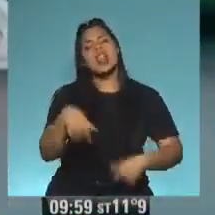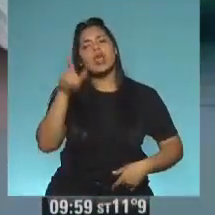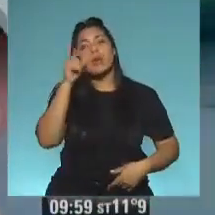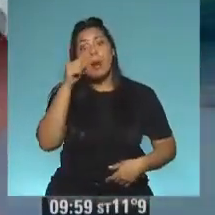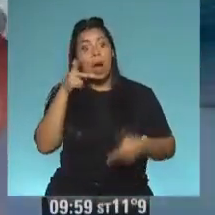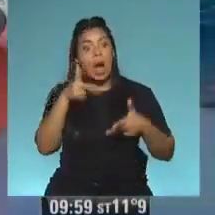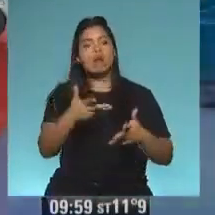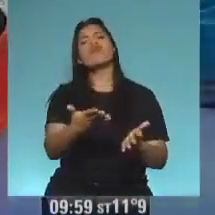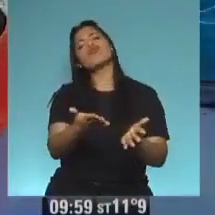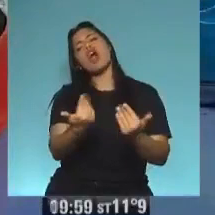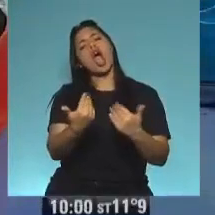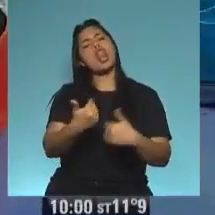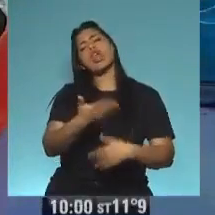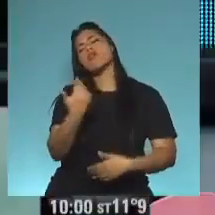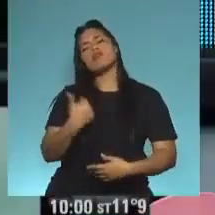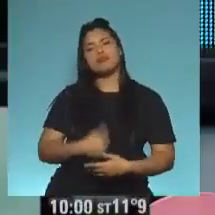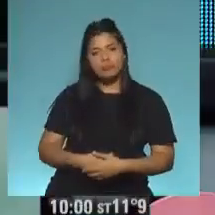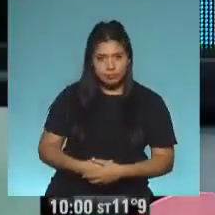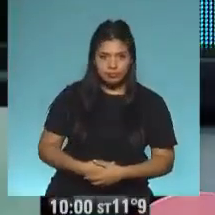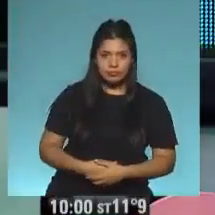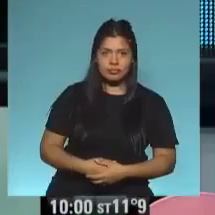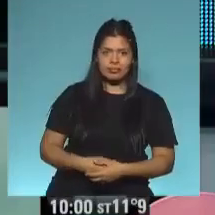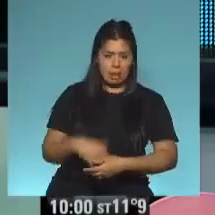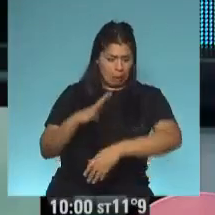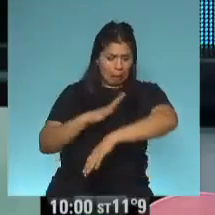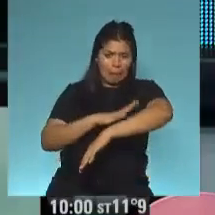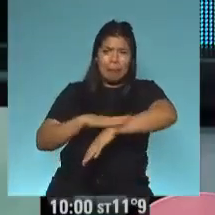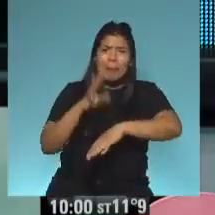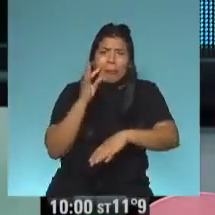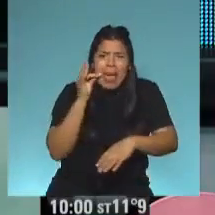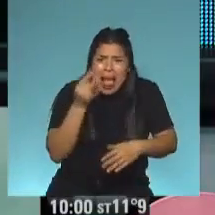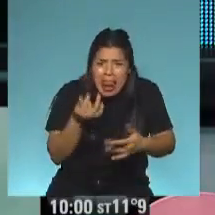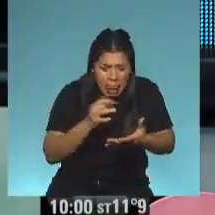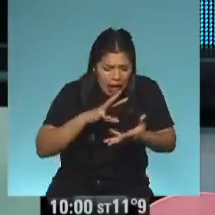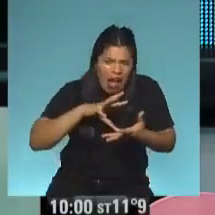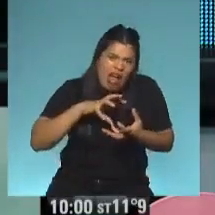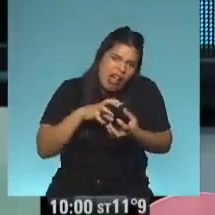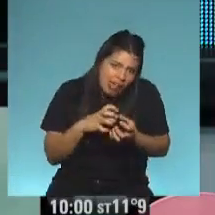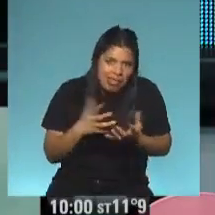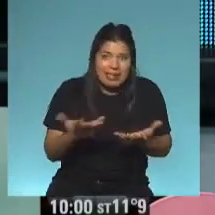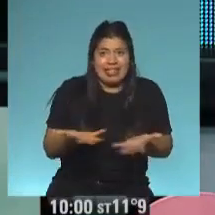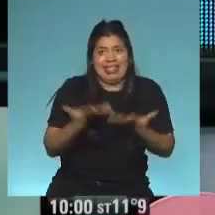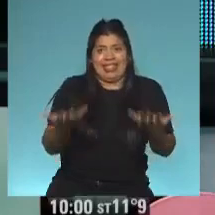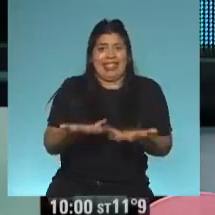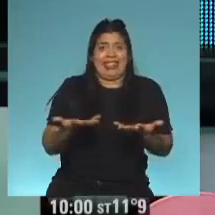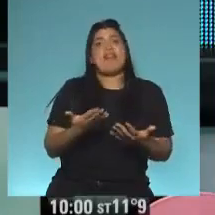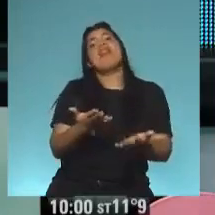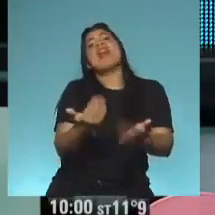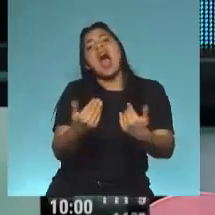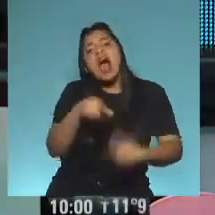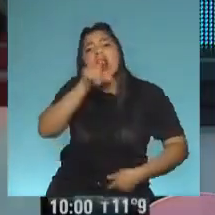papá. ¡Se te está arrugando la piel!, exclamó la mamá. ¡Tienes el pico